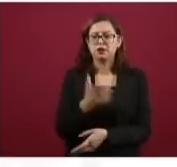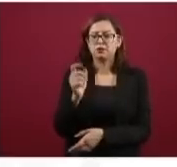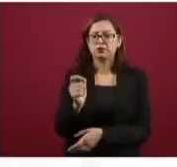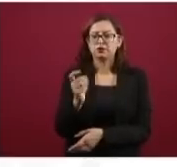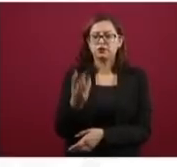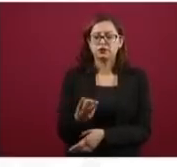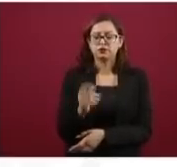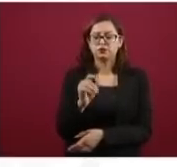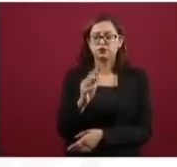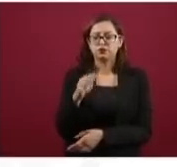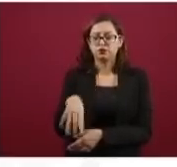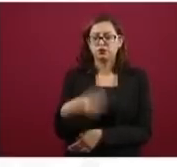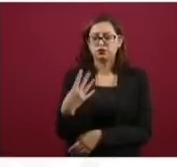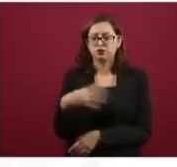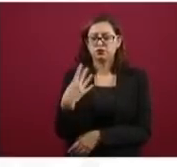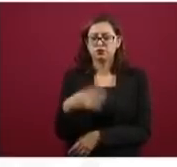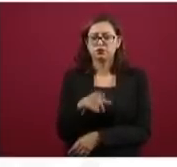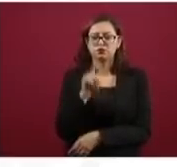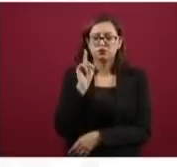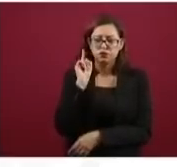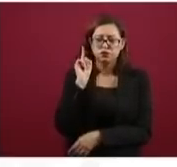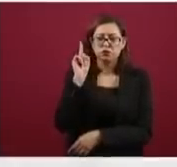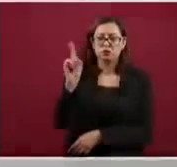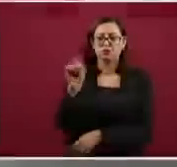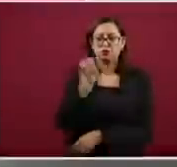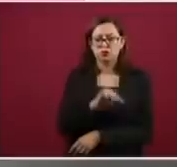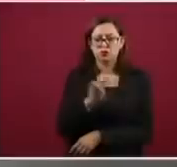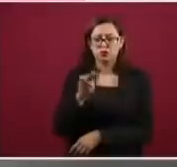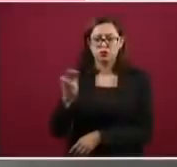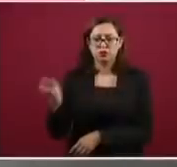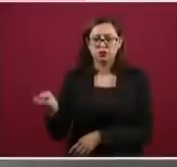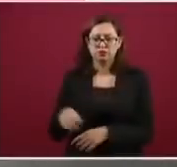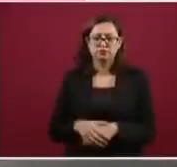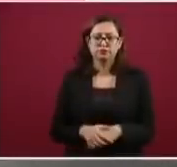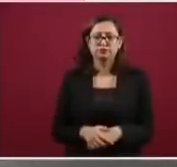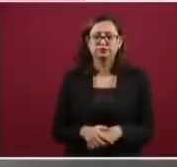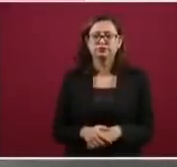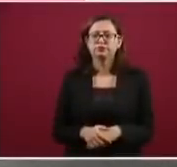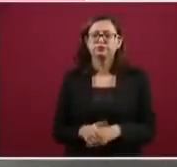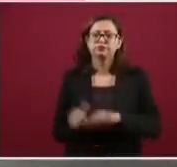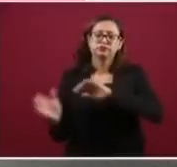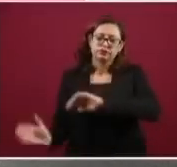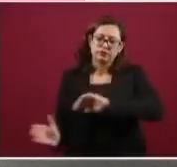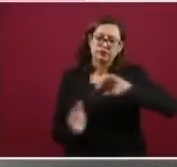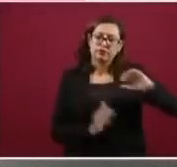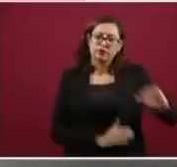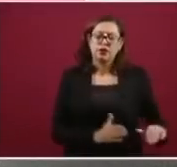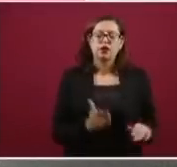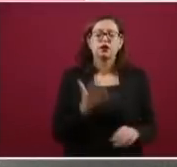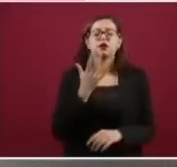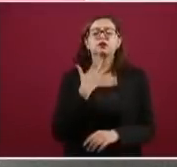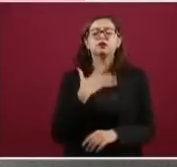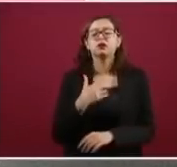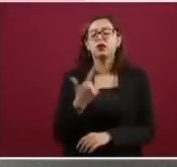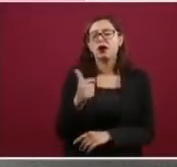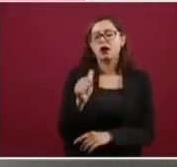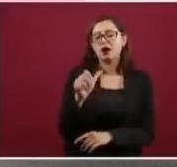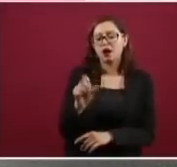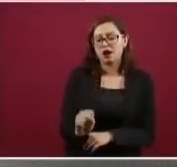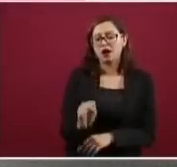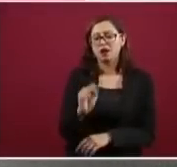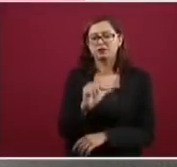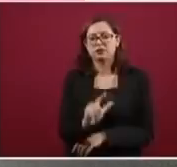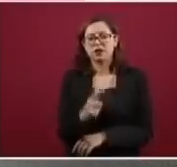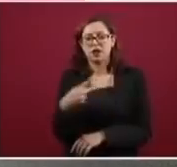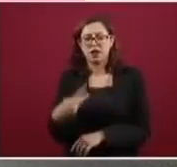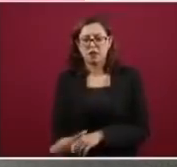con 14 centavos por litro en churumuco michoacán si nos vamos al gas lp quién es quién en el gas para